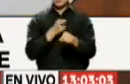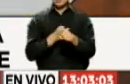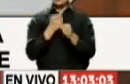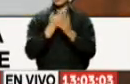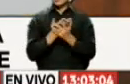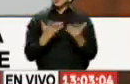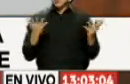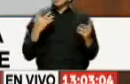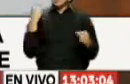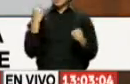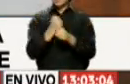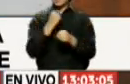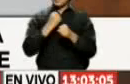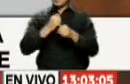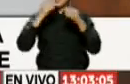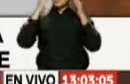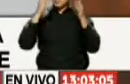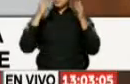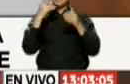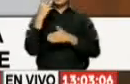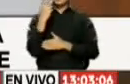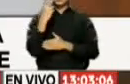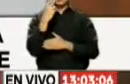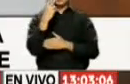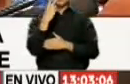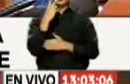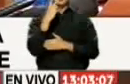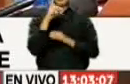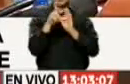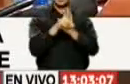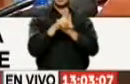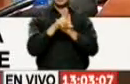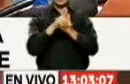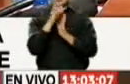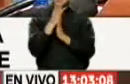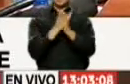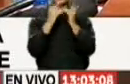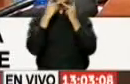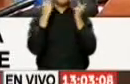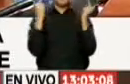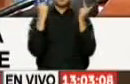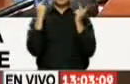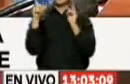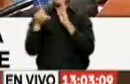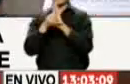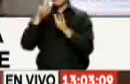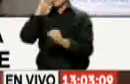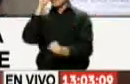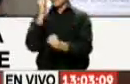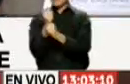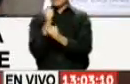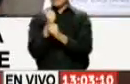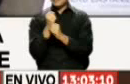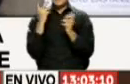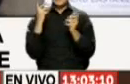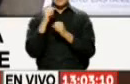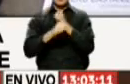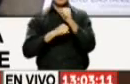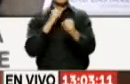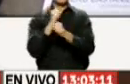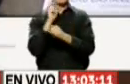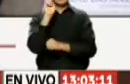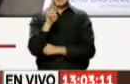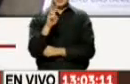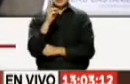el cual están trabajando, y es que hay dos regímenes vigentes, el de la Ley de Servicio Público y el del Código de Trabajo. En el año